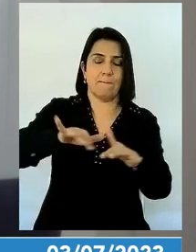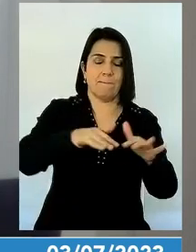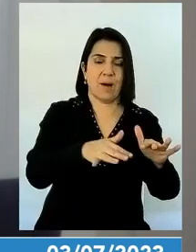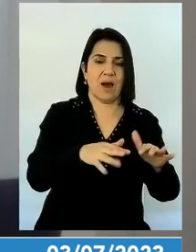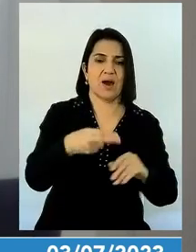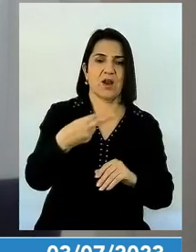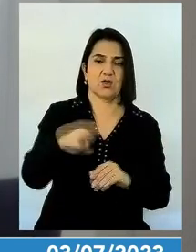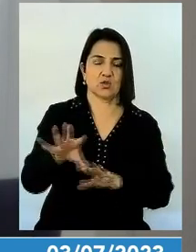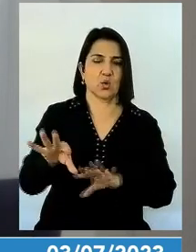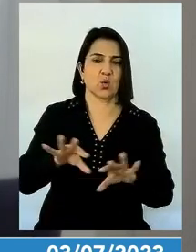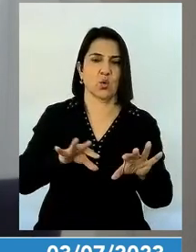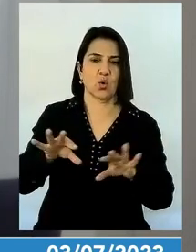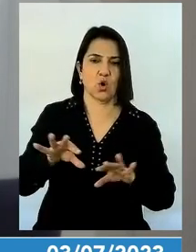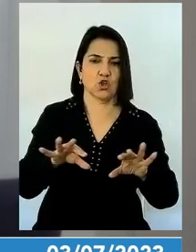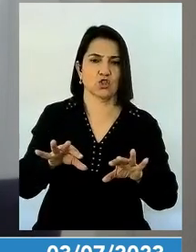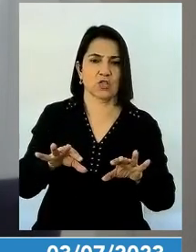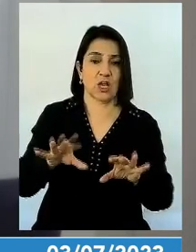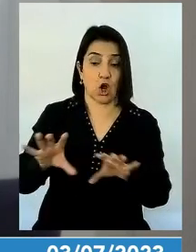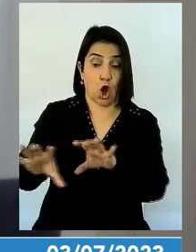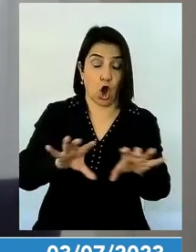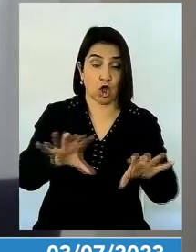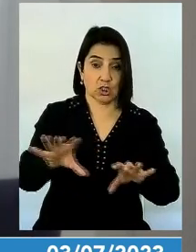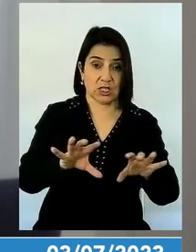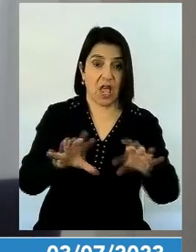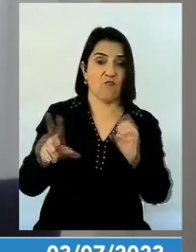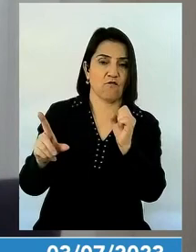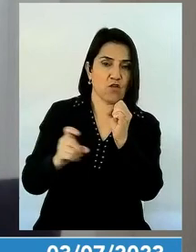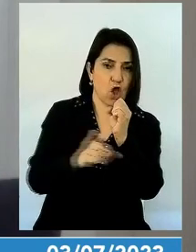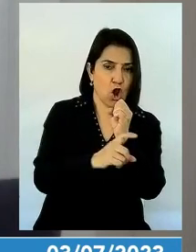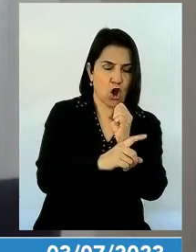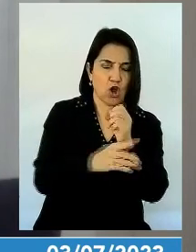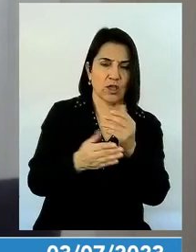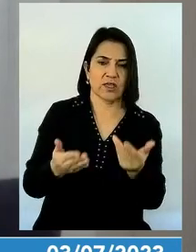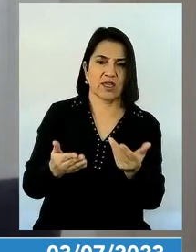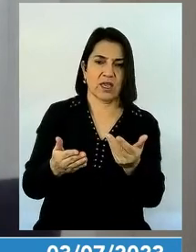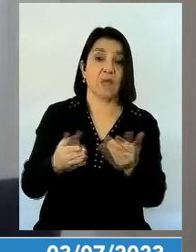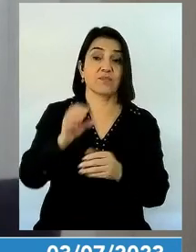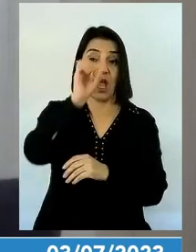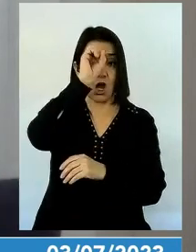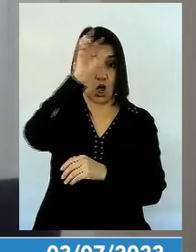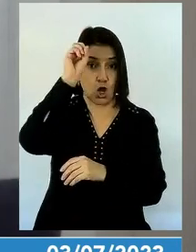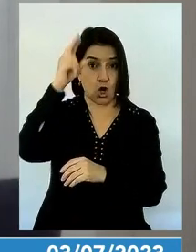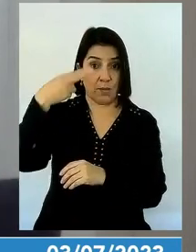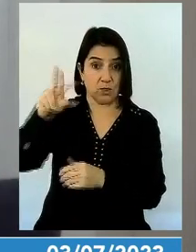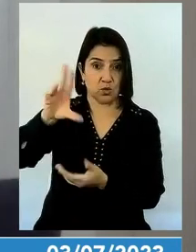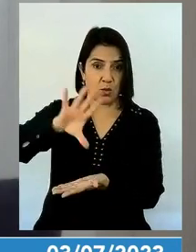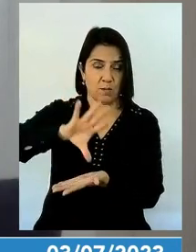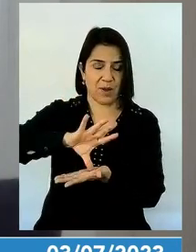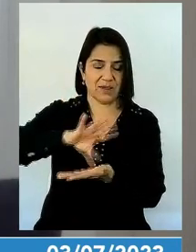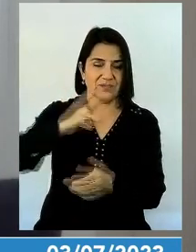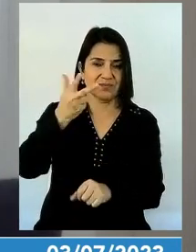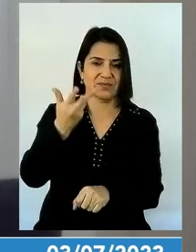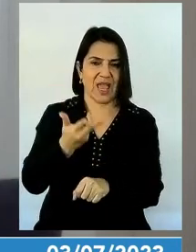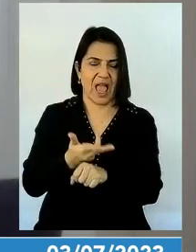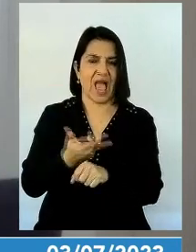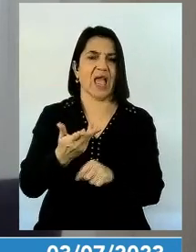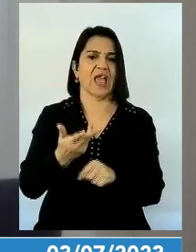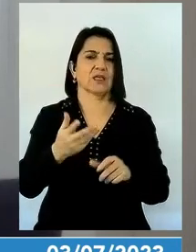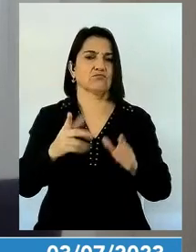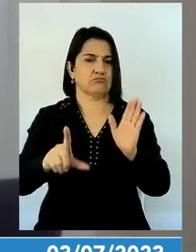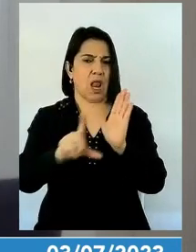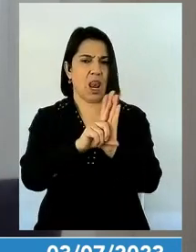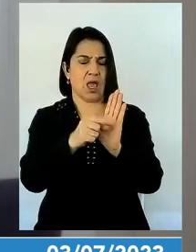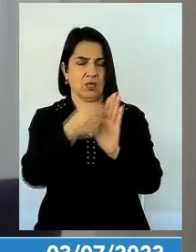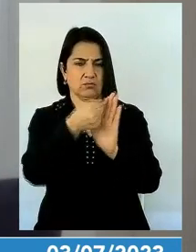vista físico, biológico, en el caso de Colombia, en donde ha habido jurisprudencia respecto a